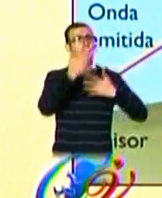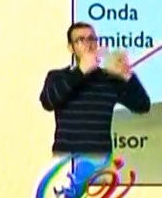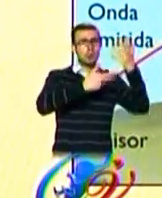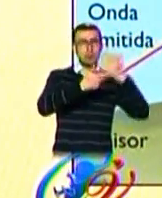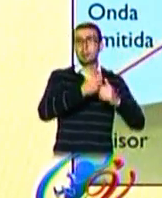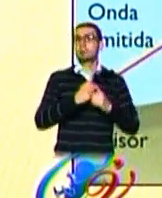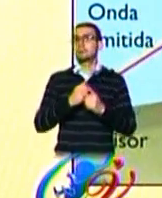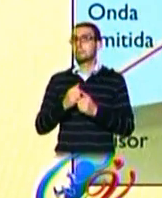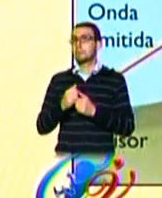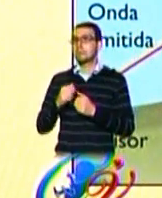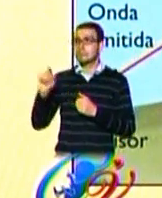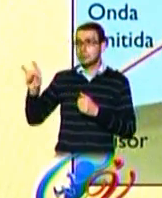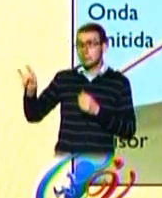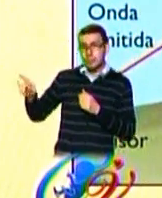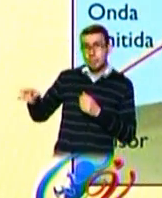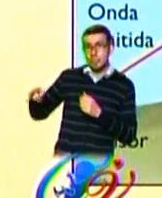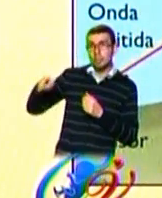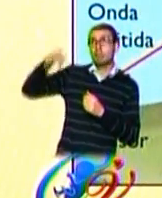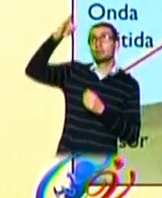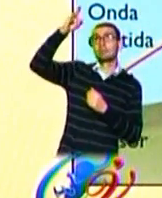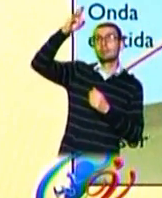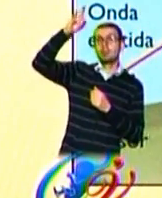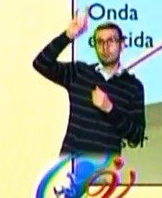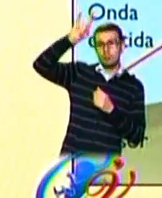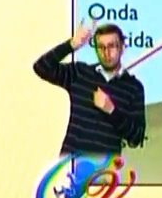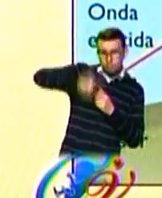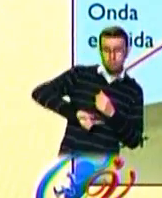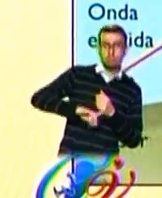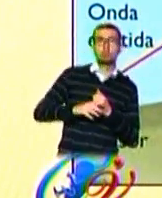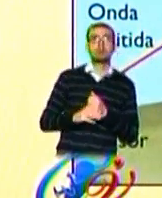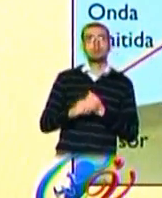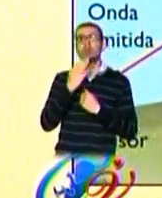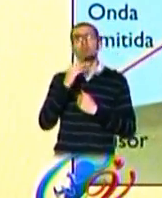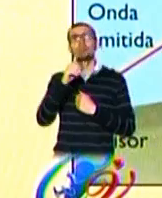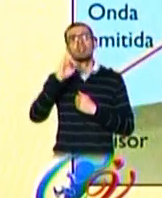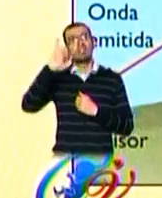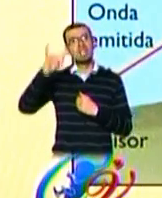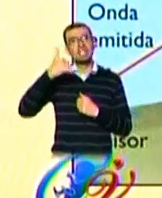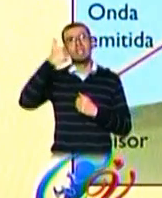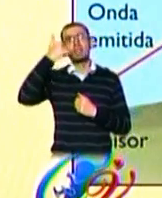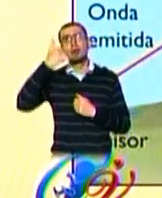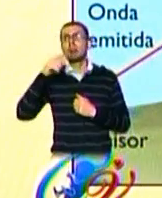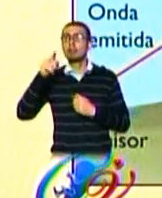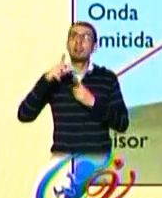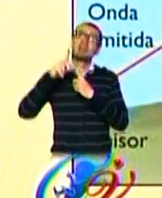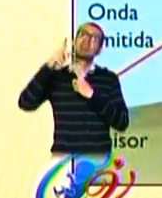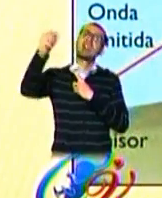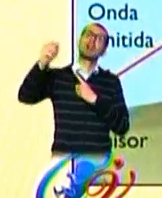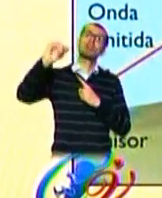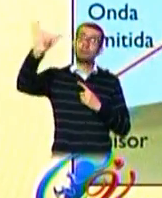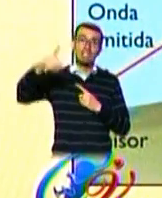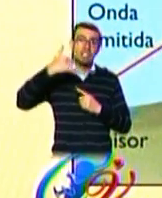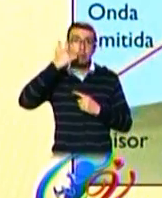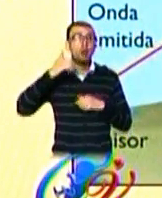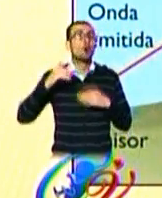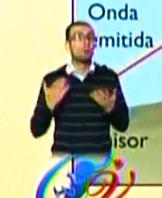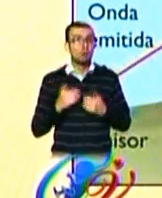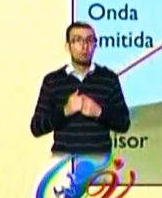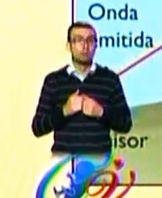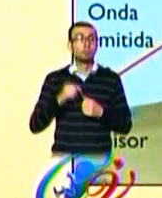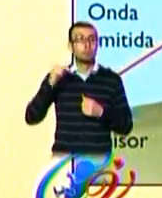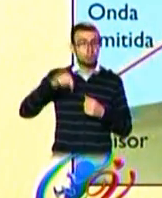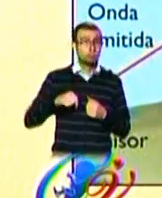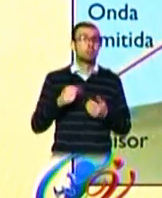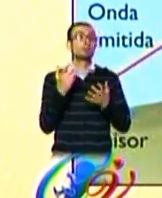la ionosfera y regresan. ¿O cómo creen que les llega a ustedes las llamadas del extranjero? Pero es que en Colombia tenemos